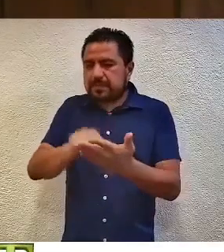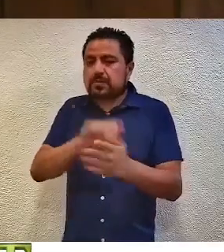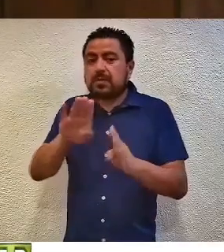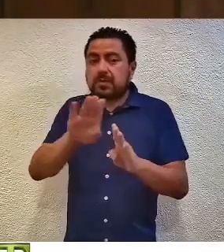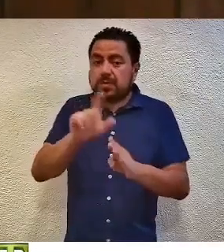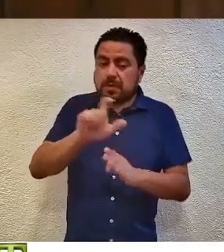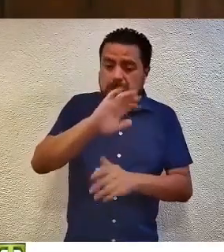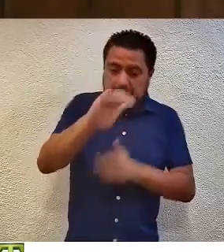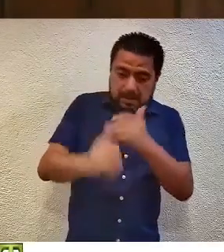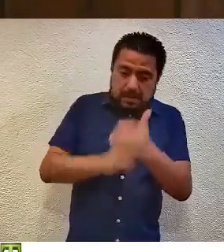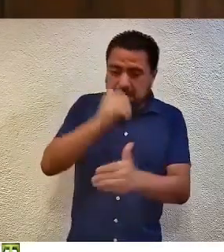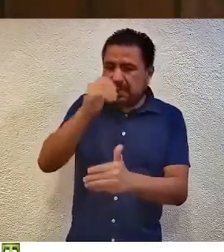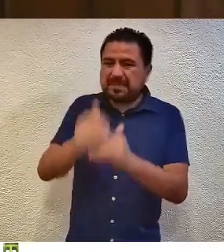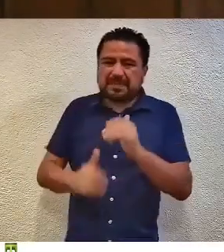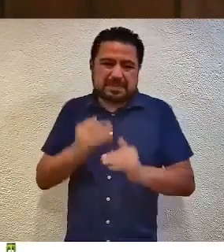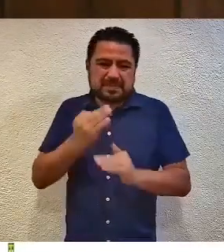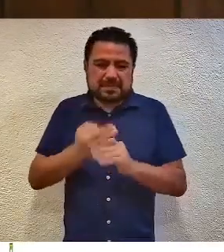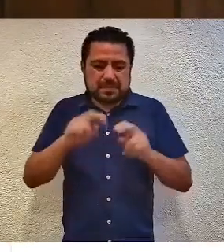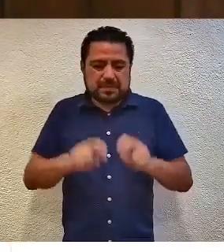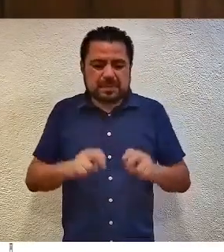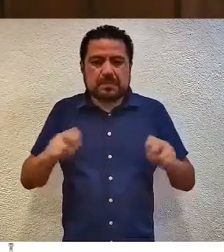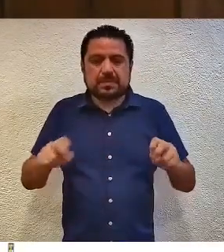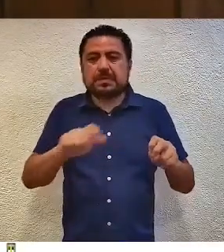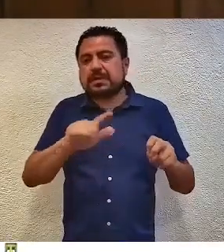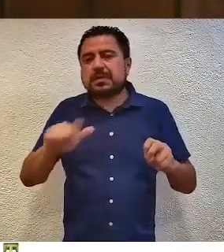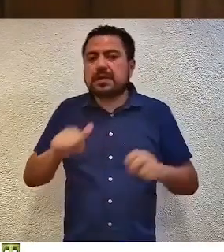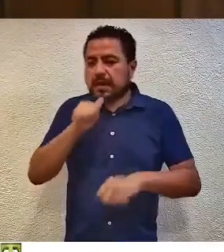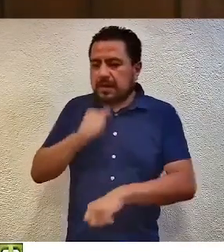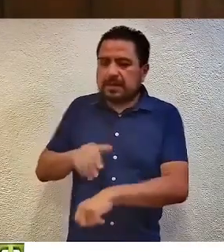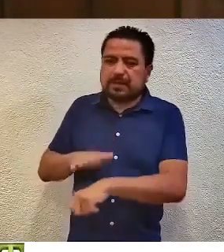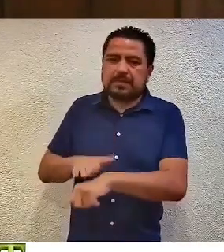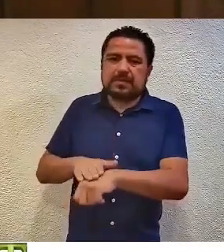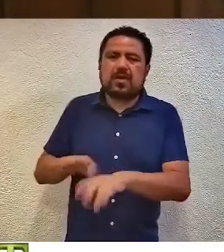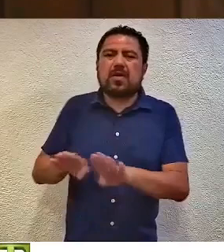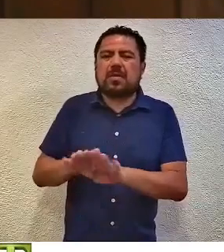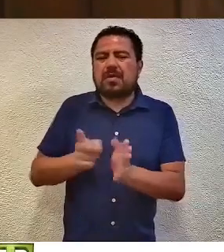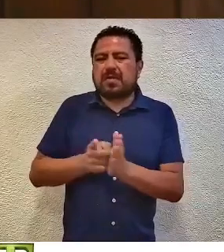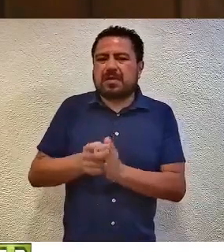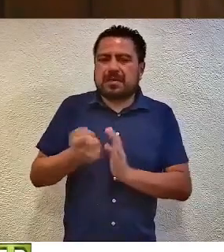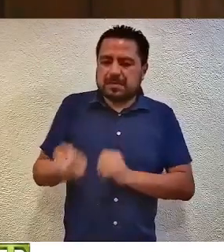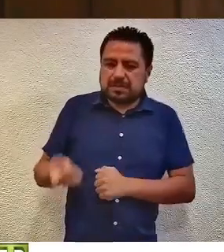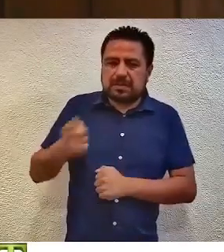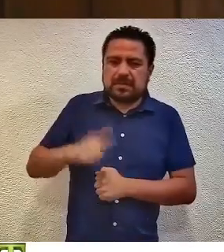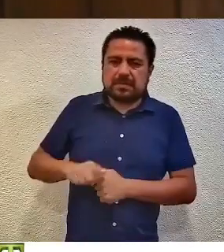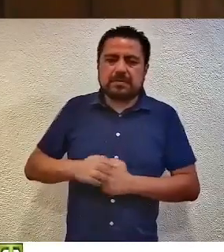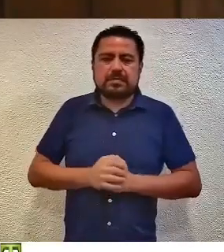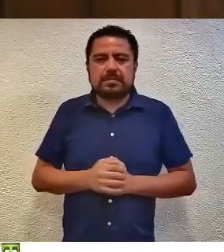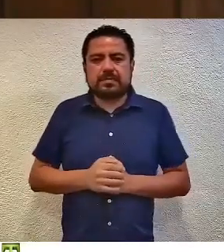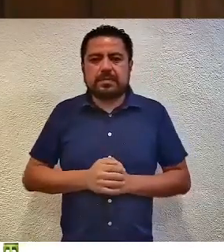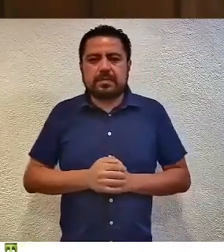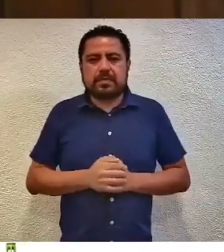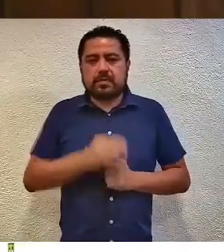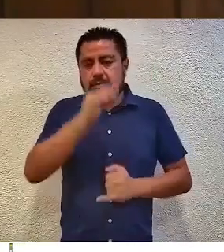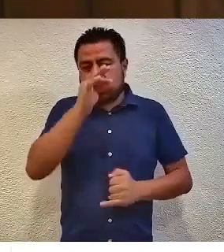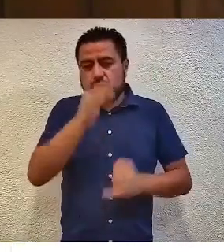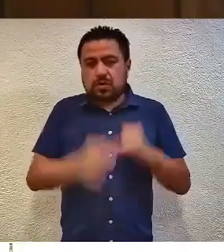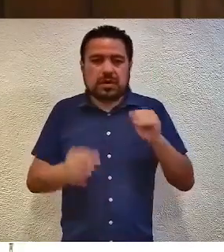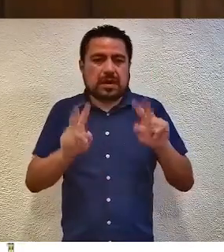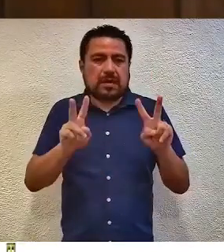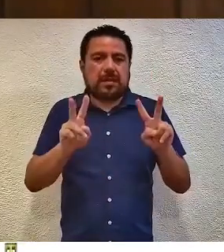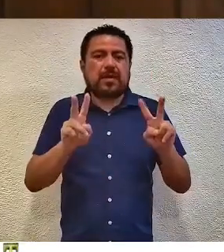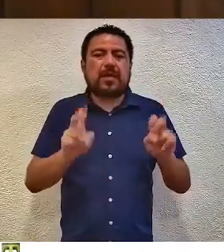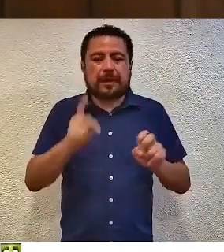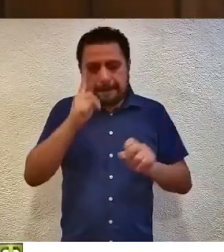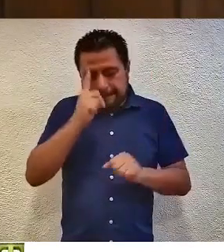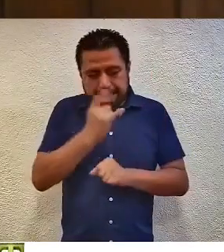a la conclusión de la presente sesión y en consecuencia notifíquese como en derecho corresponda. El último asunto listado